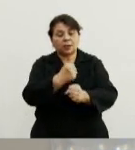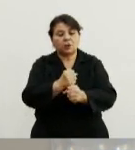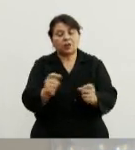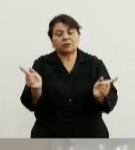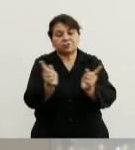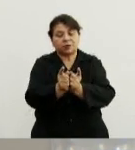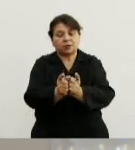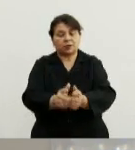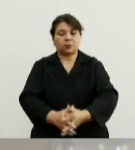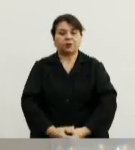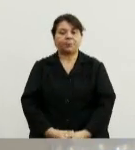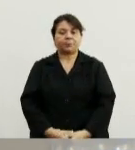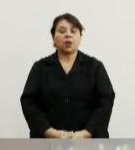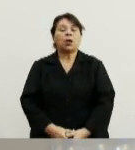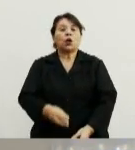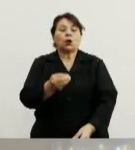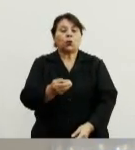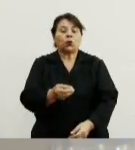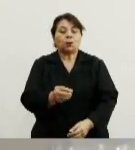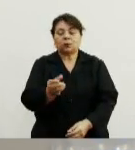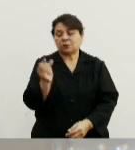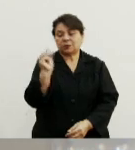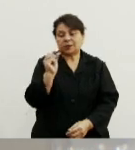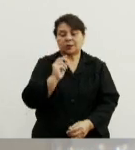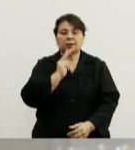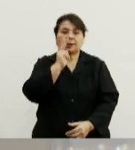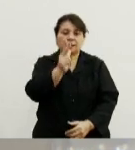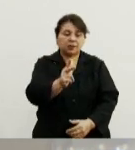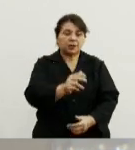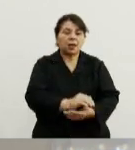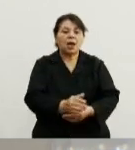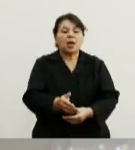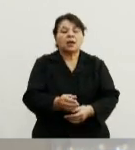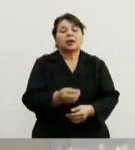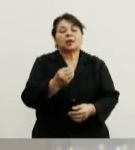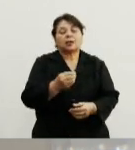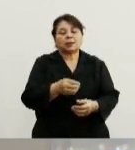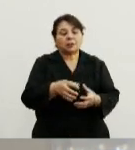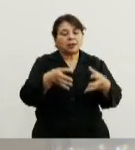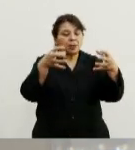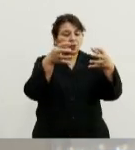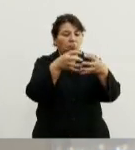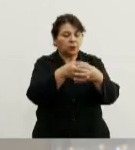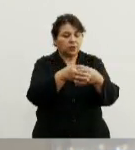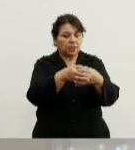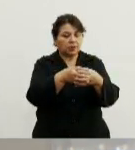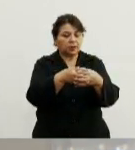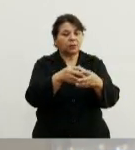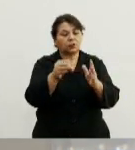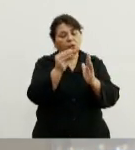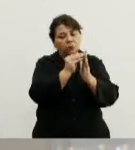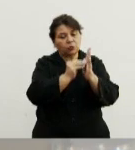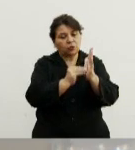bueno como dije hace ratito es importante que la comunidad tome estos datos